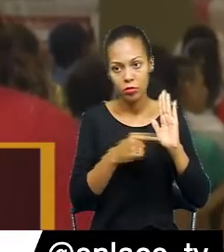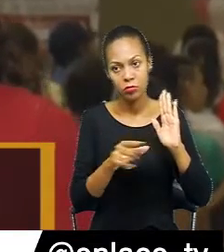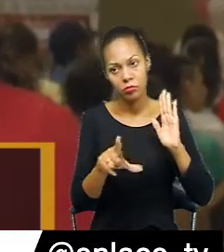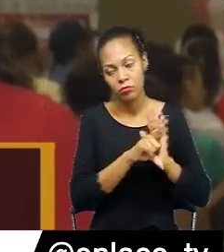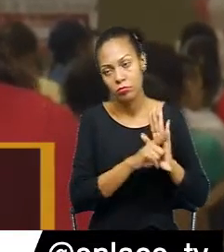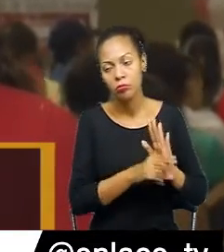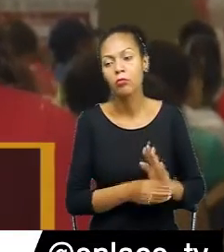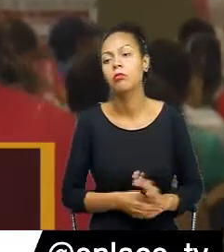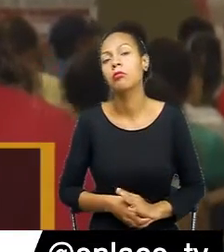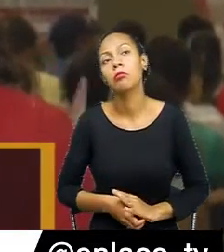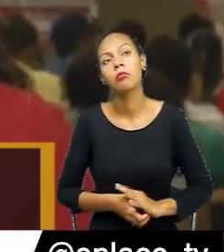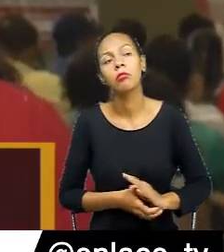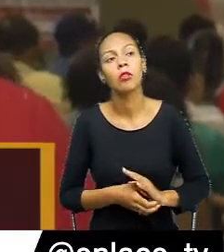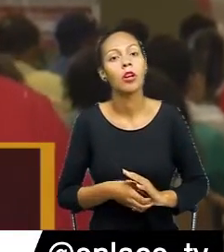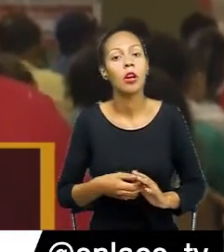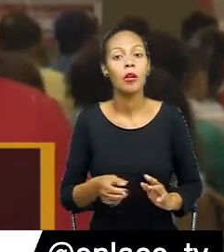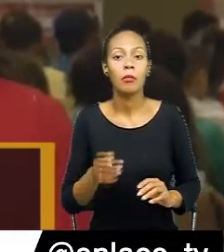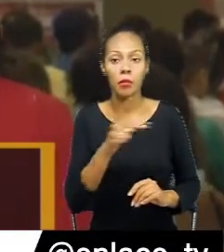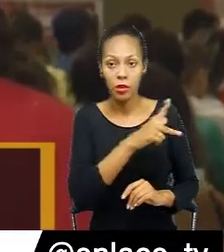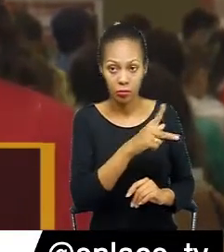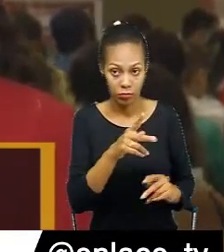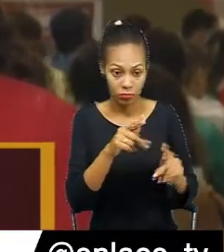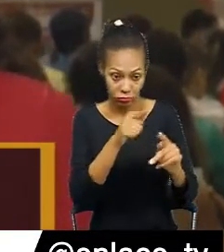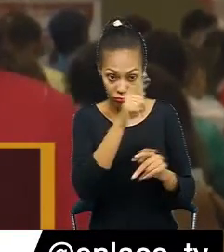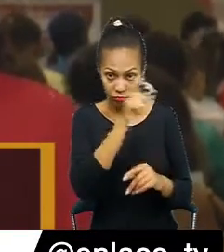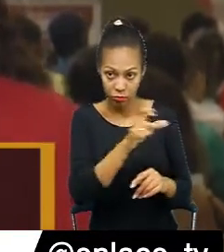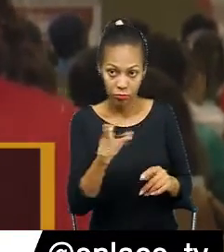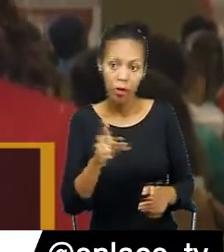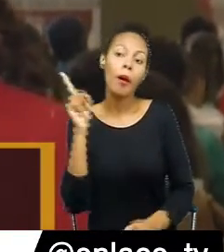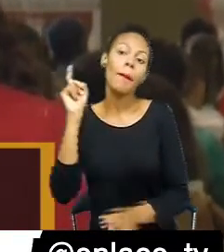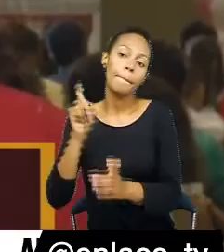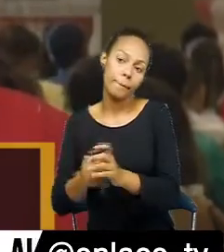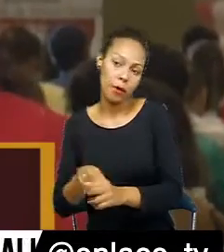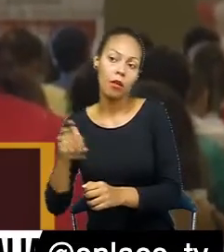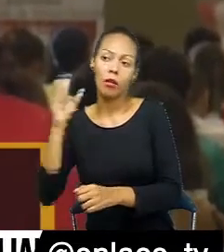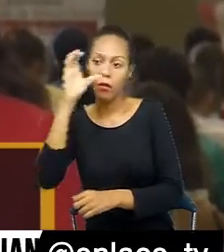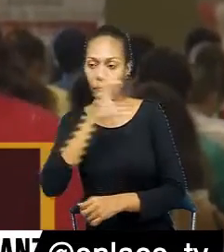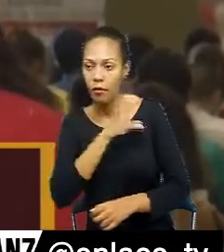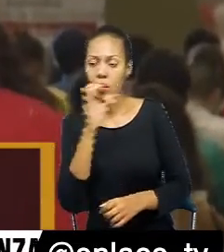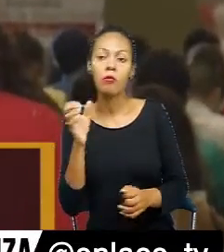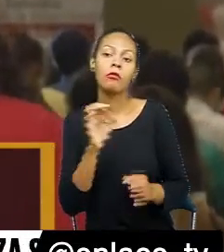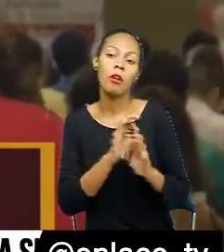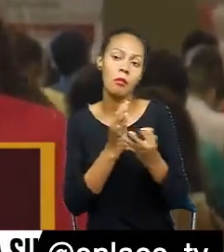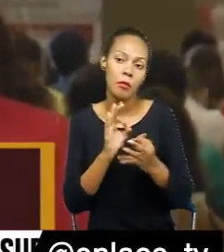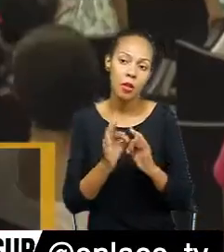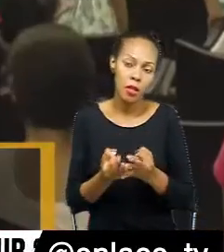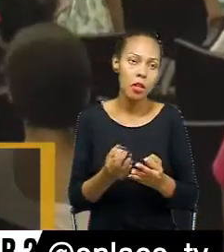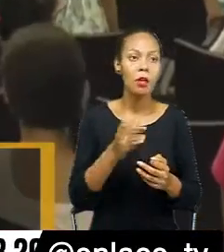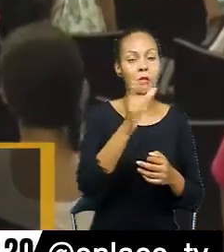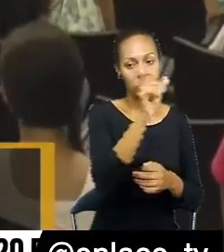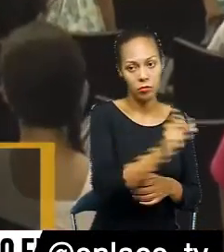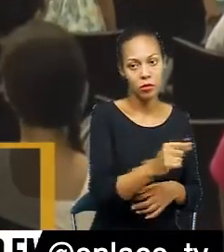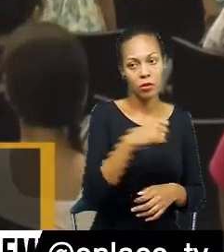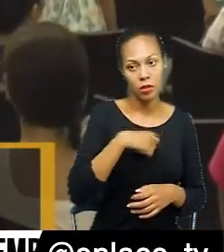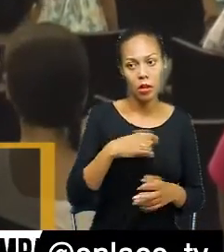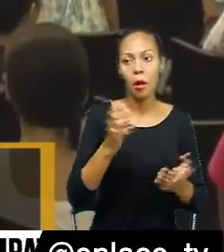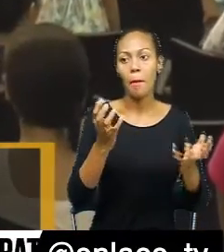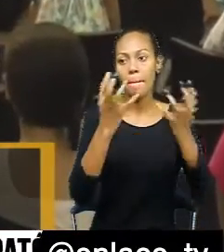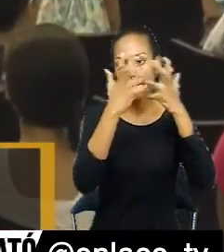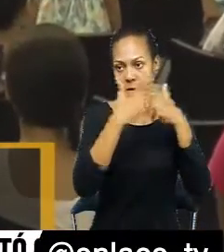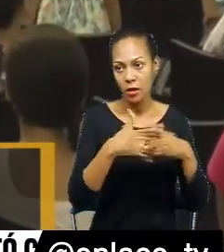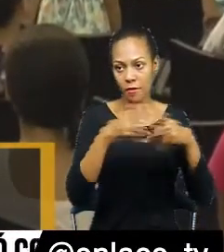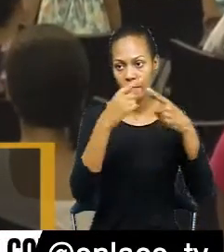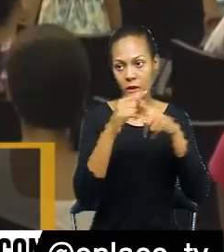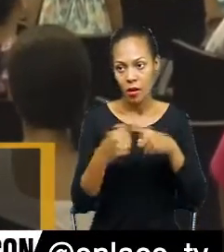Básicamente hoy son personas afiliadas, hoy nos acompañan las familias, los empresarios, los bancos. Para ello se realizó en este